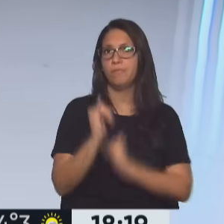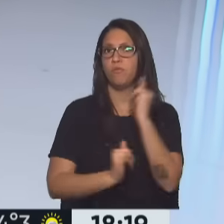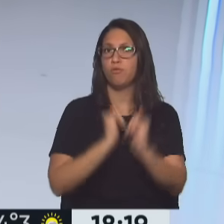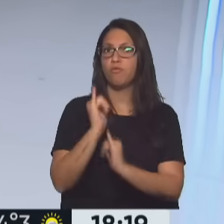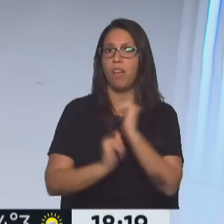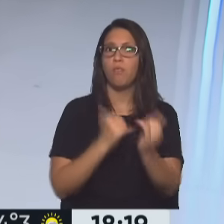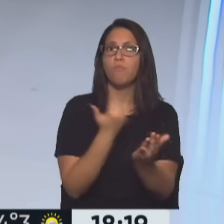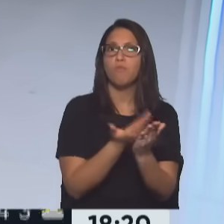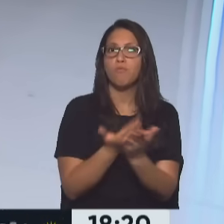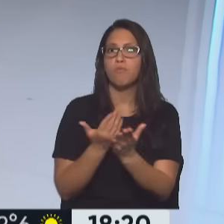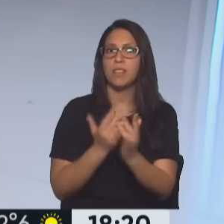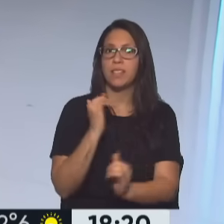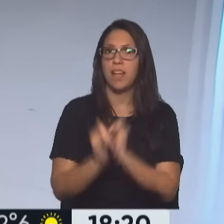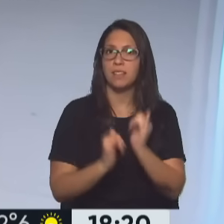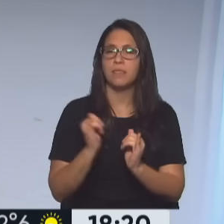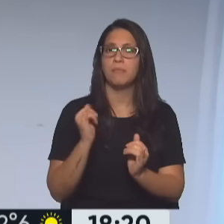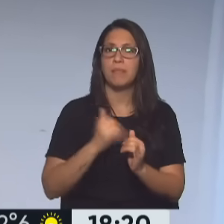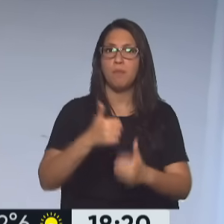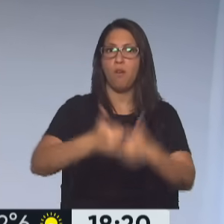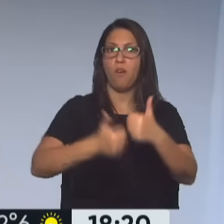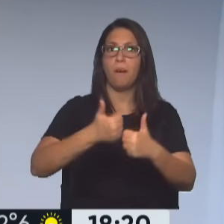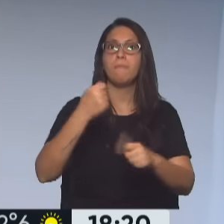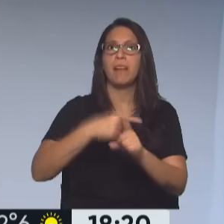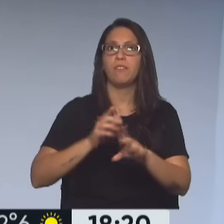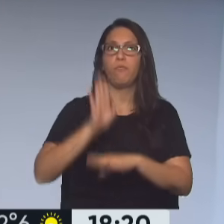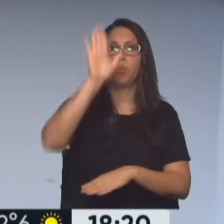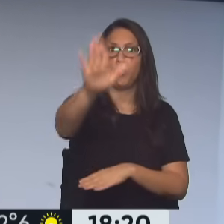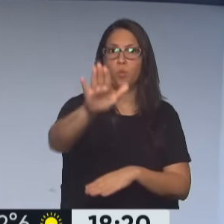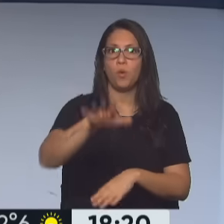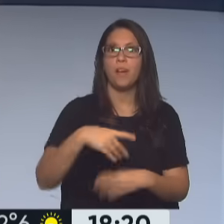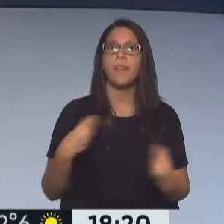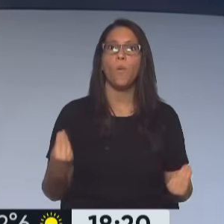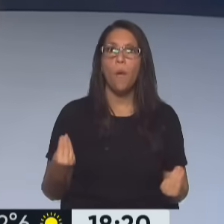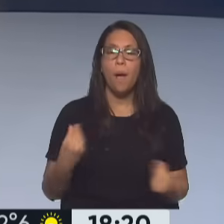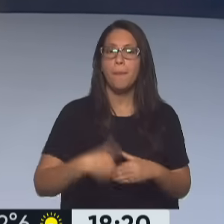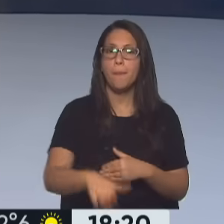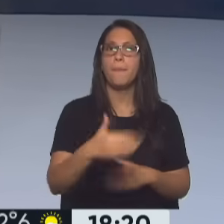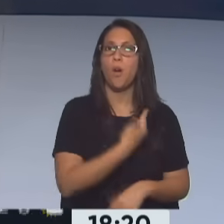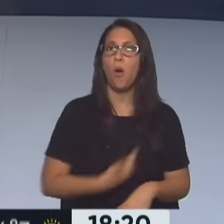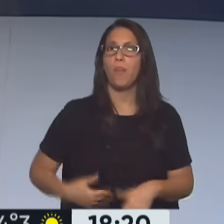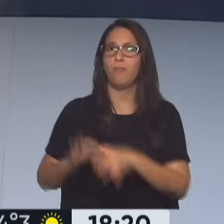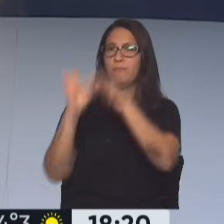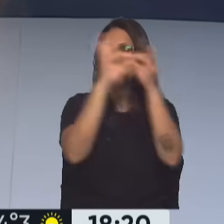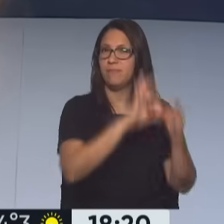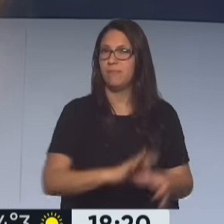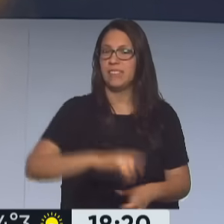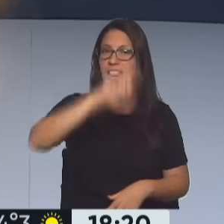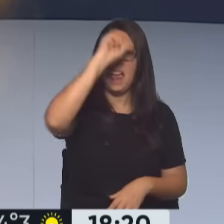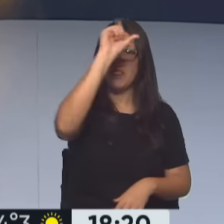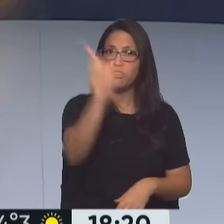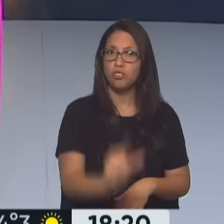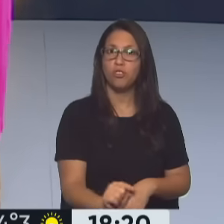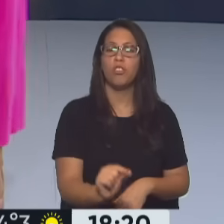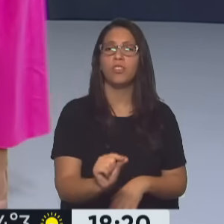las propuestas de cara al balotaje, pero también de cara al futuro, ¿no? Y en esta idea de promover a un gobierno de unidad nacional y eliminar